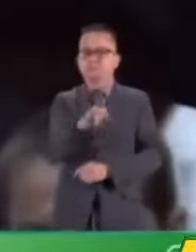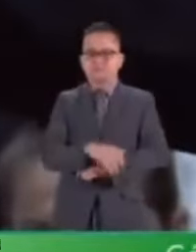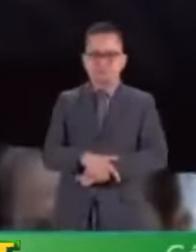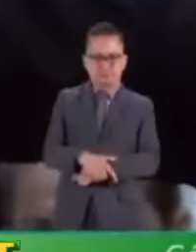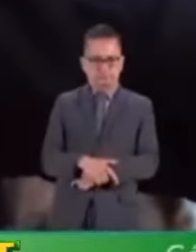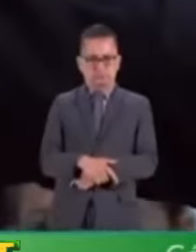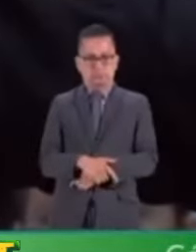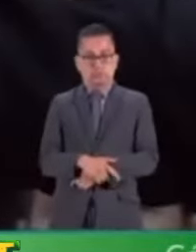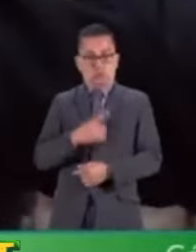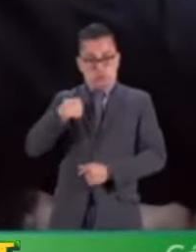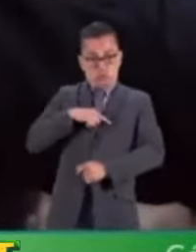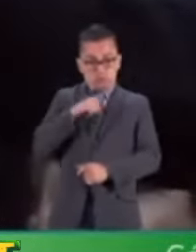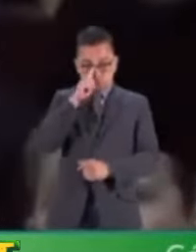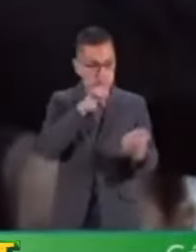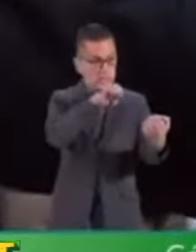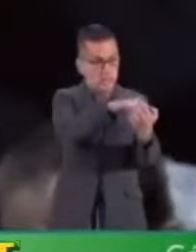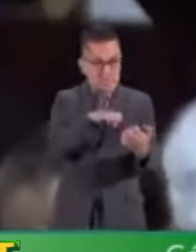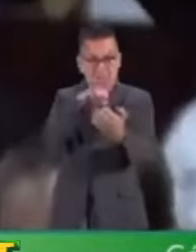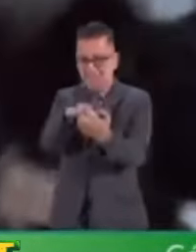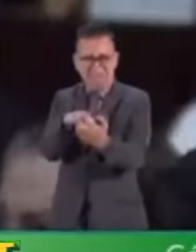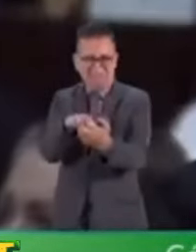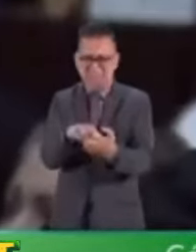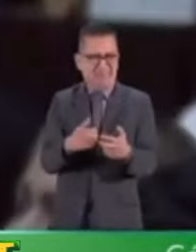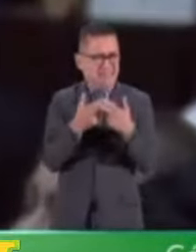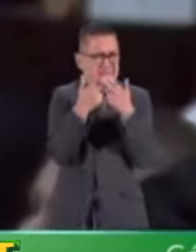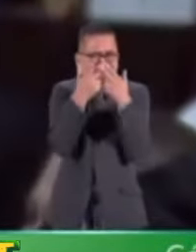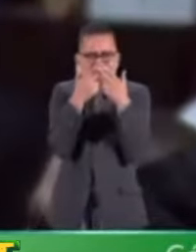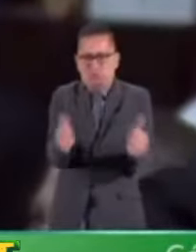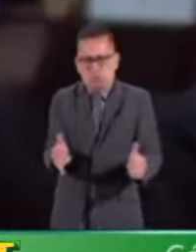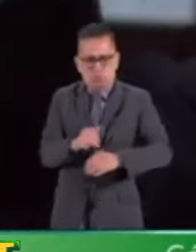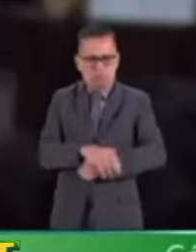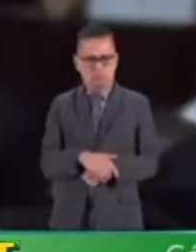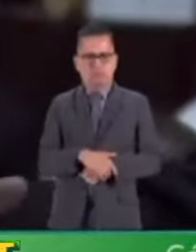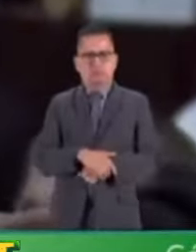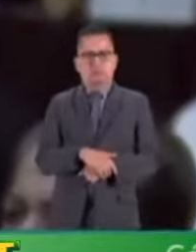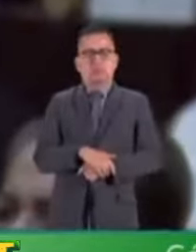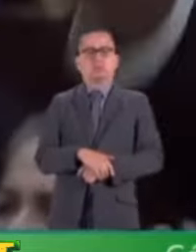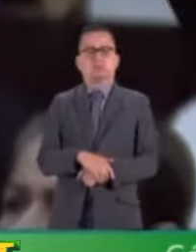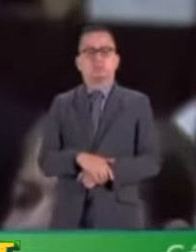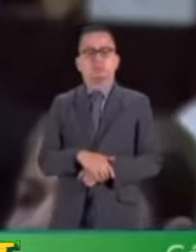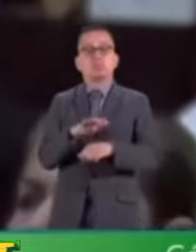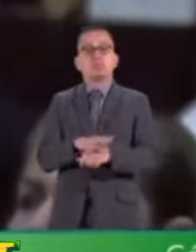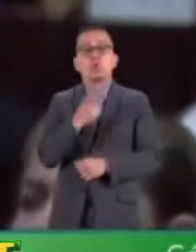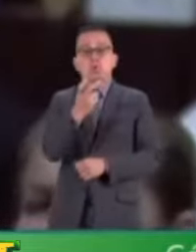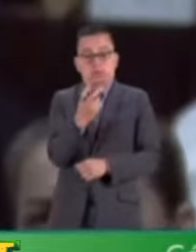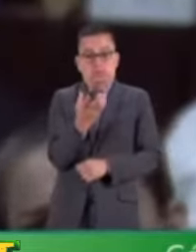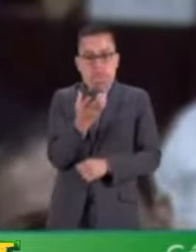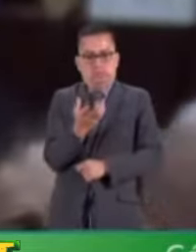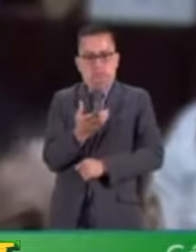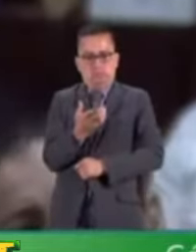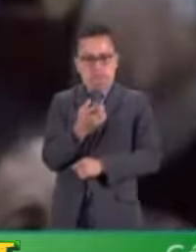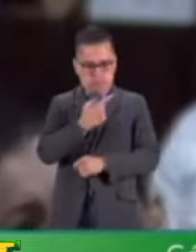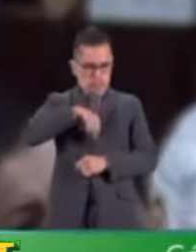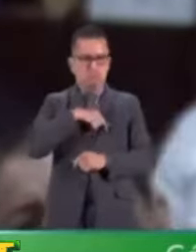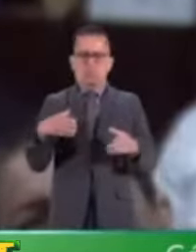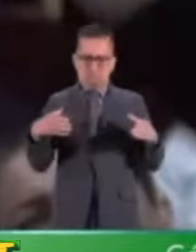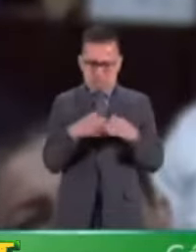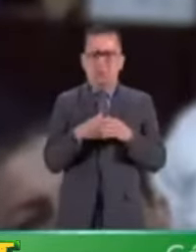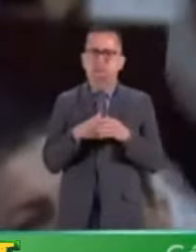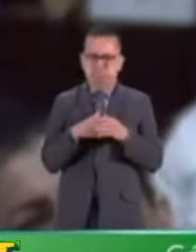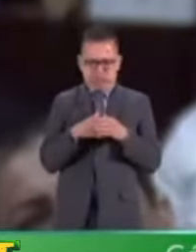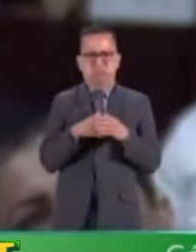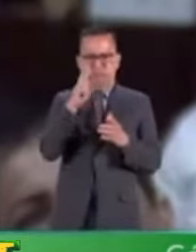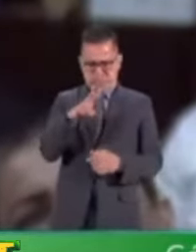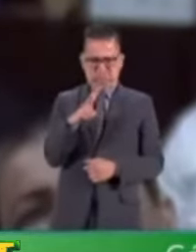No los engañamos, a nadie engañamos. Por eso el movimiento se siente